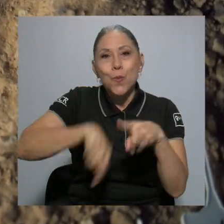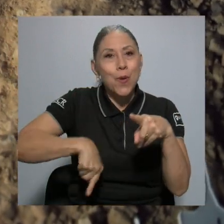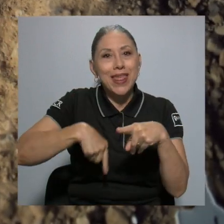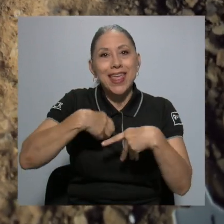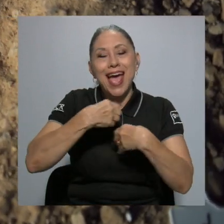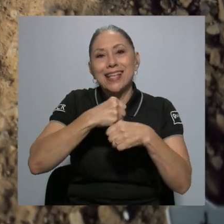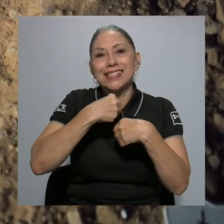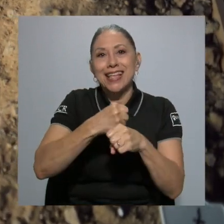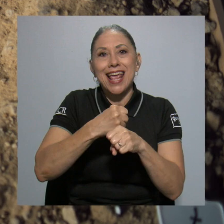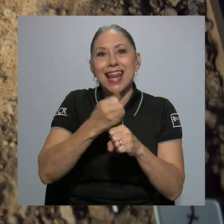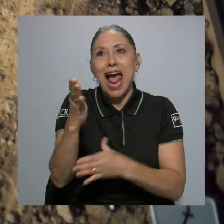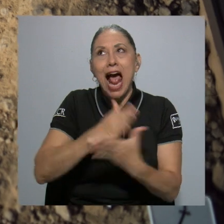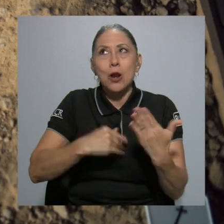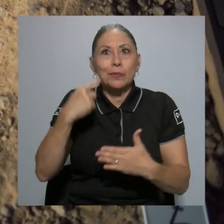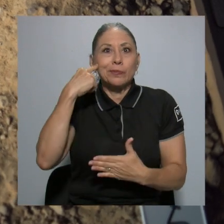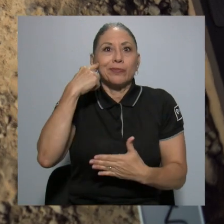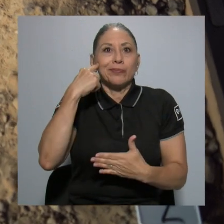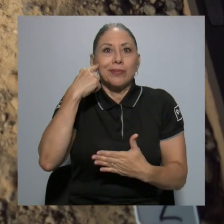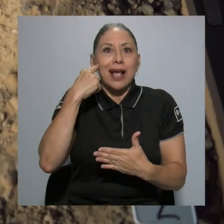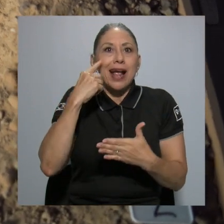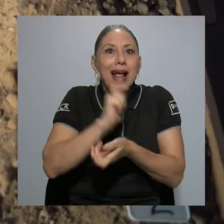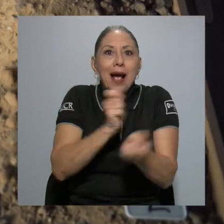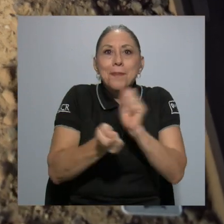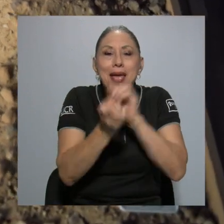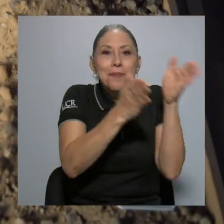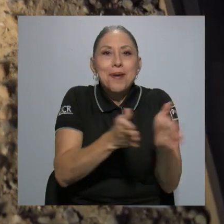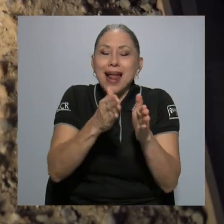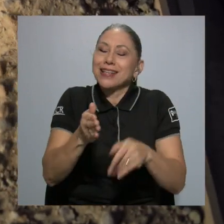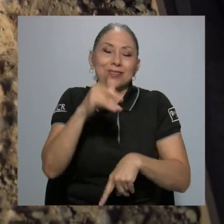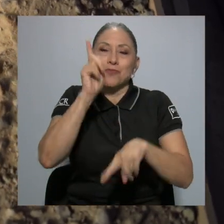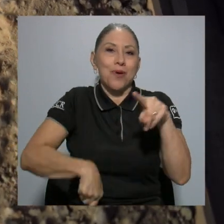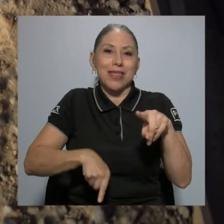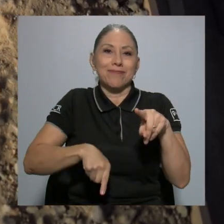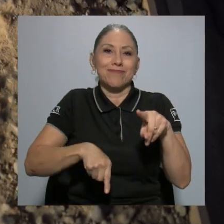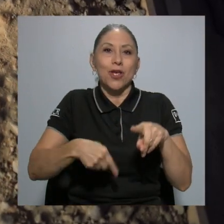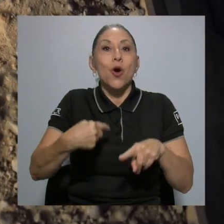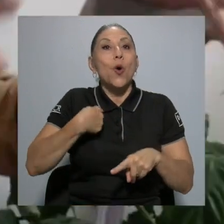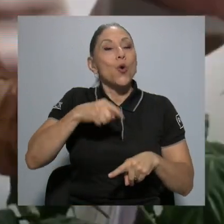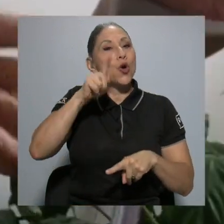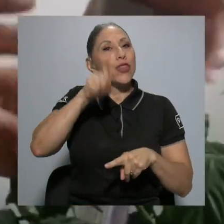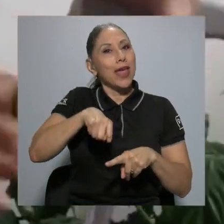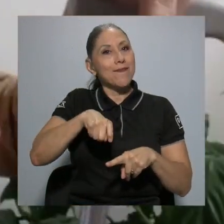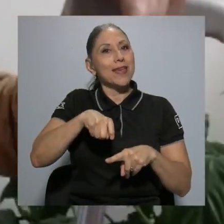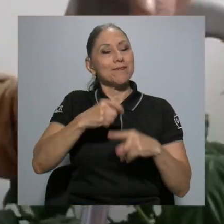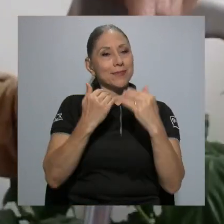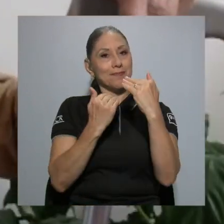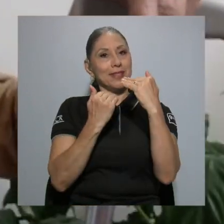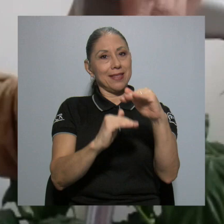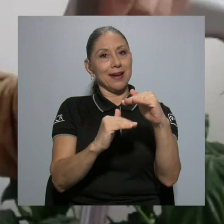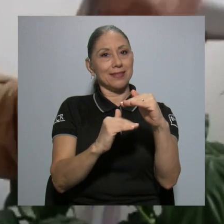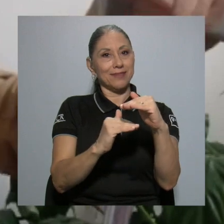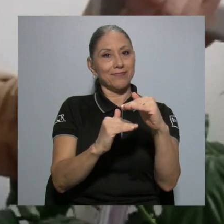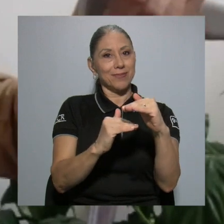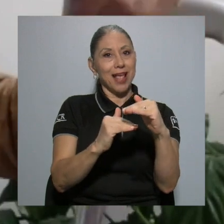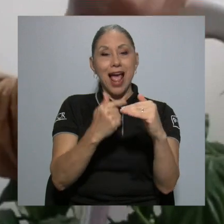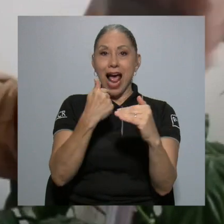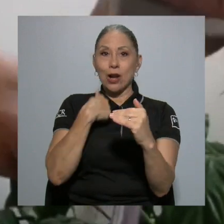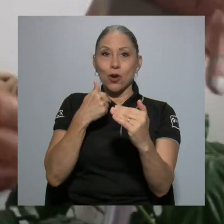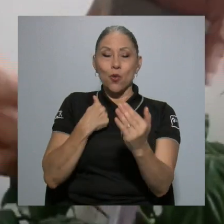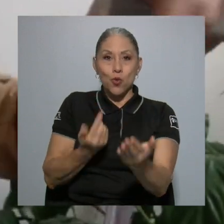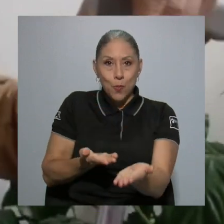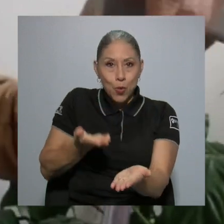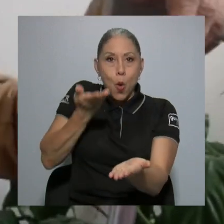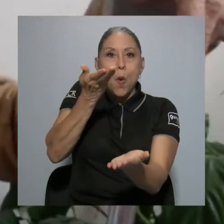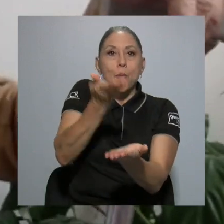los planes de tu excavación, nada, porque te estás parametrado a lo que has propuesto como proyecto